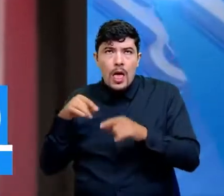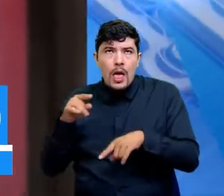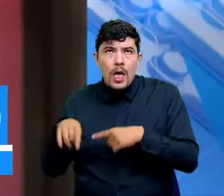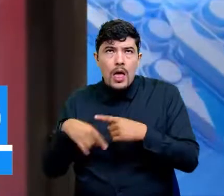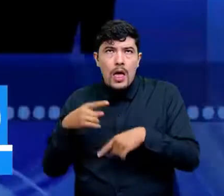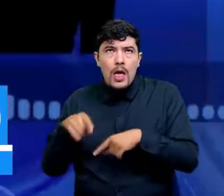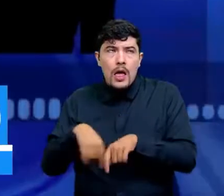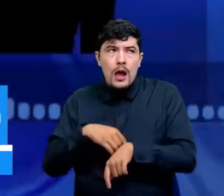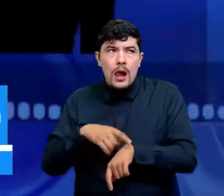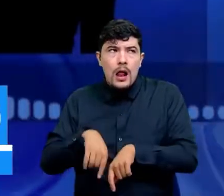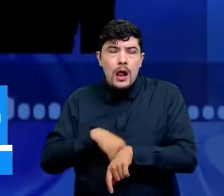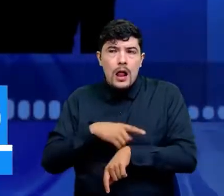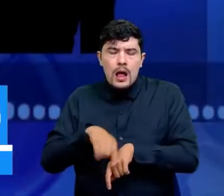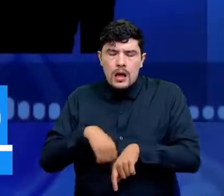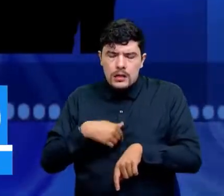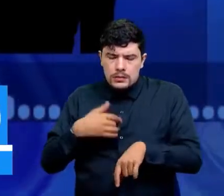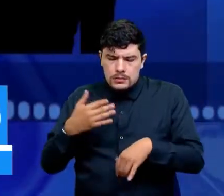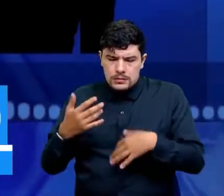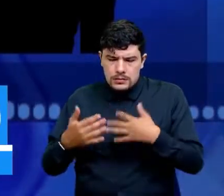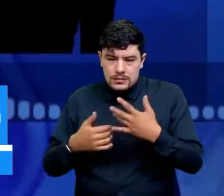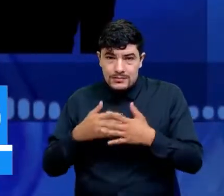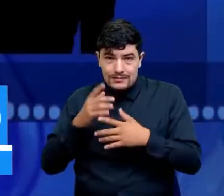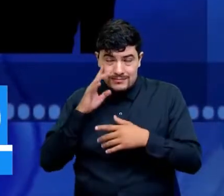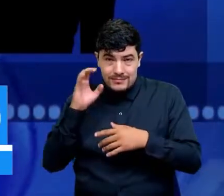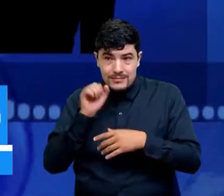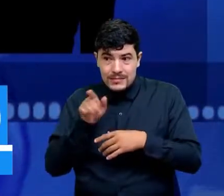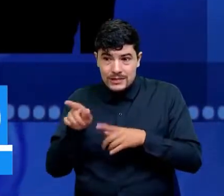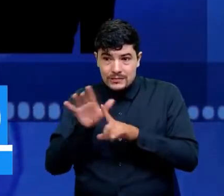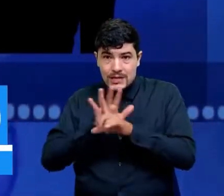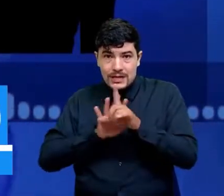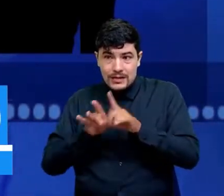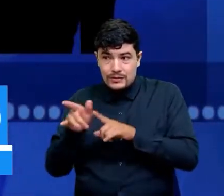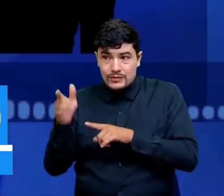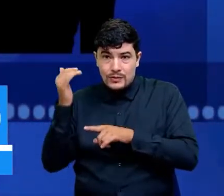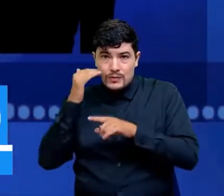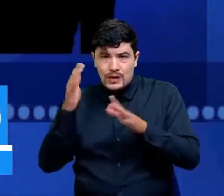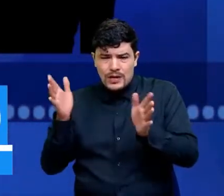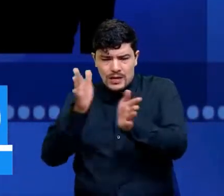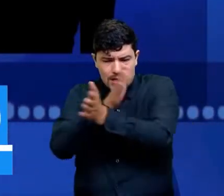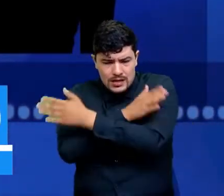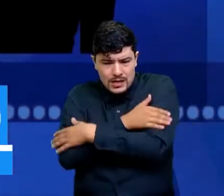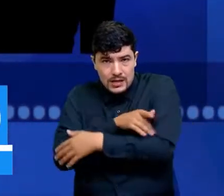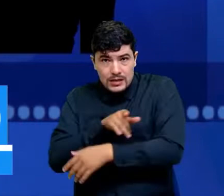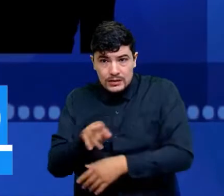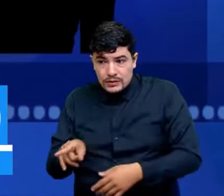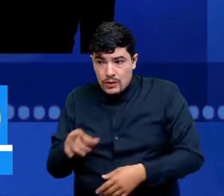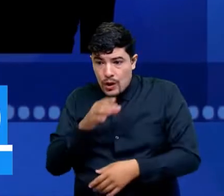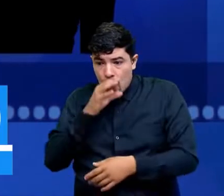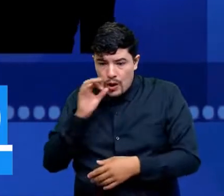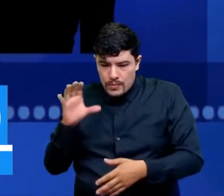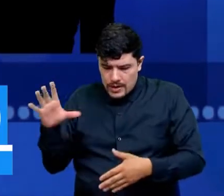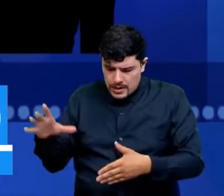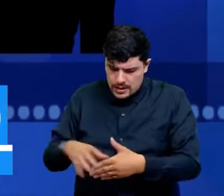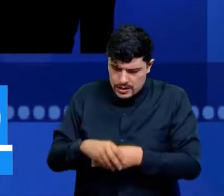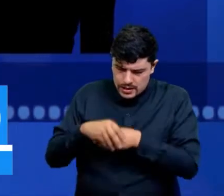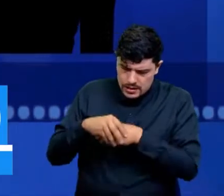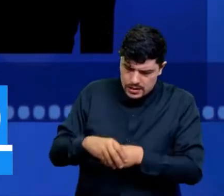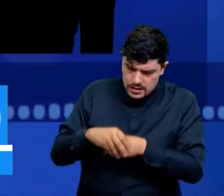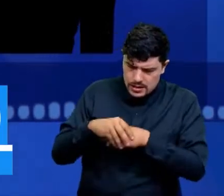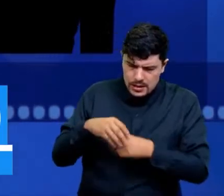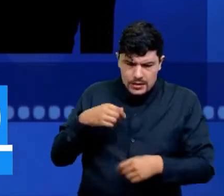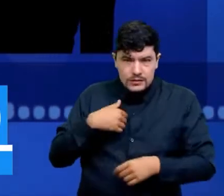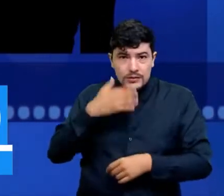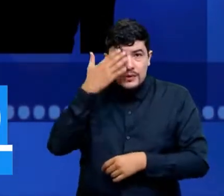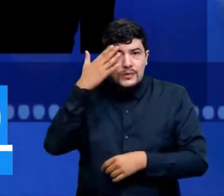me empezó a hablar, y en un momento, pues como se ven en los videos, la señora me abraza y el señor me da la mano, y yo no sé pues si ahí me hayan